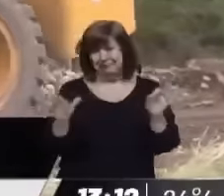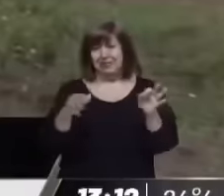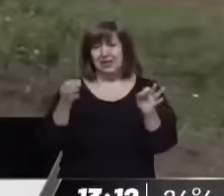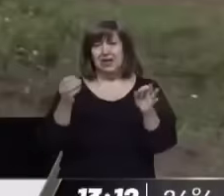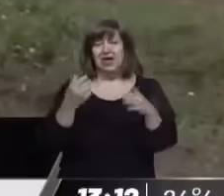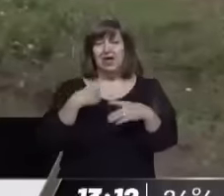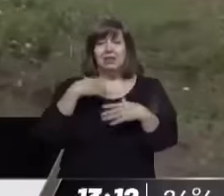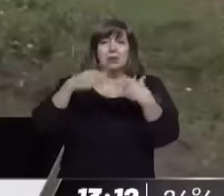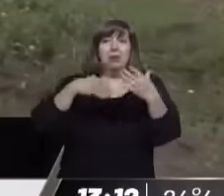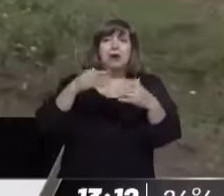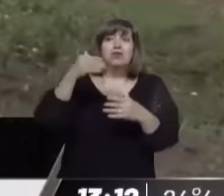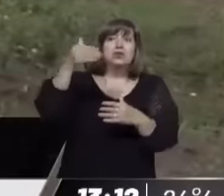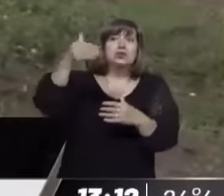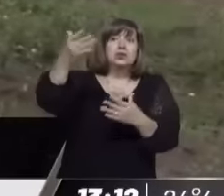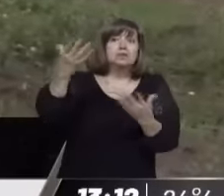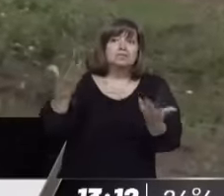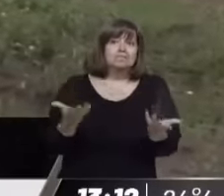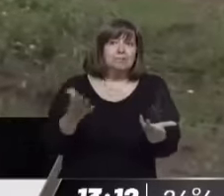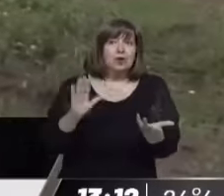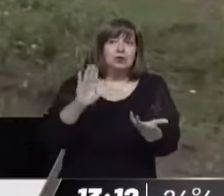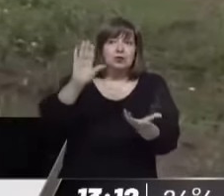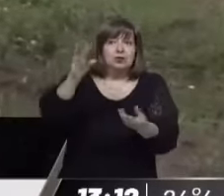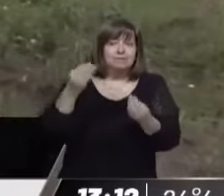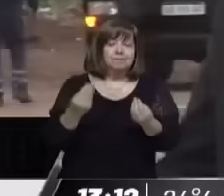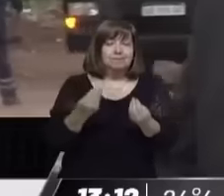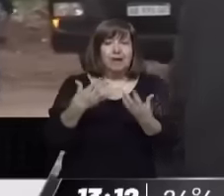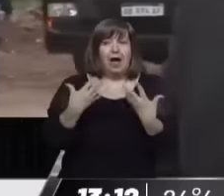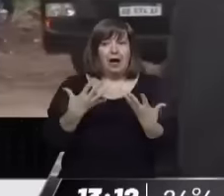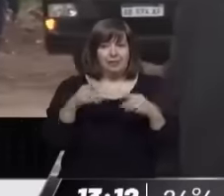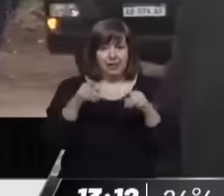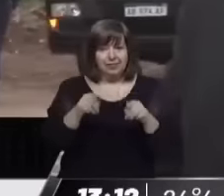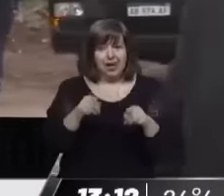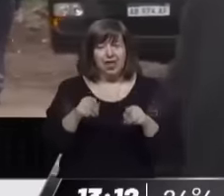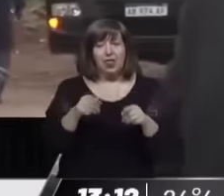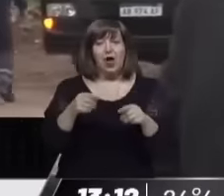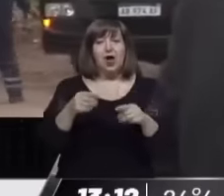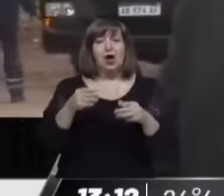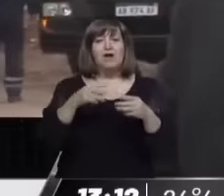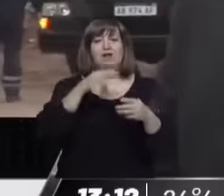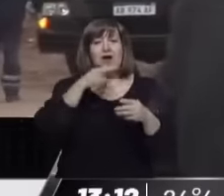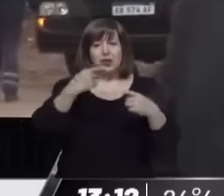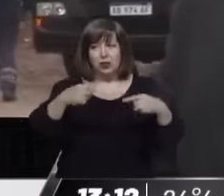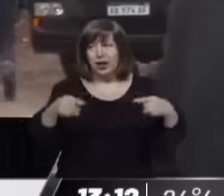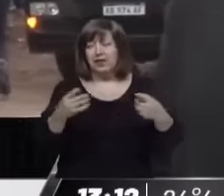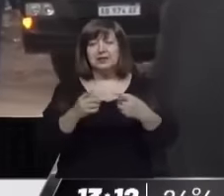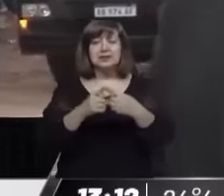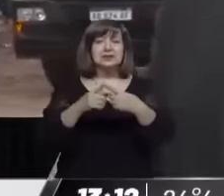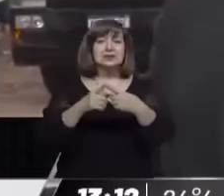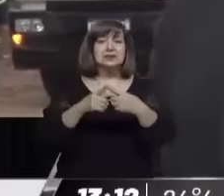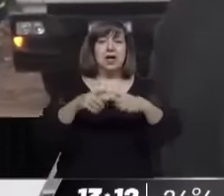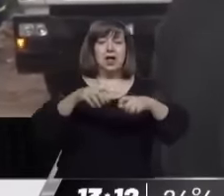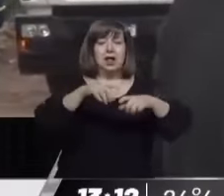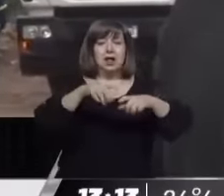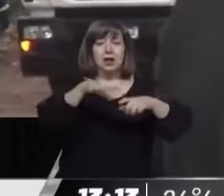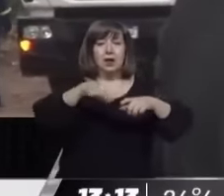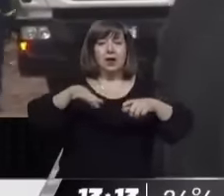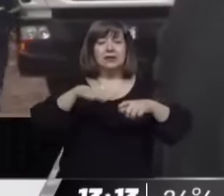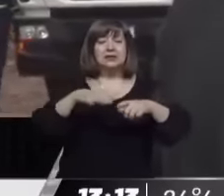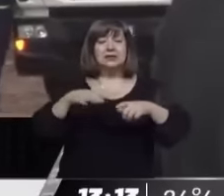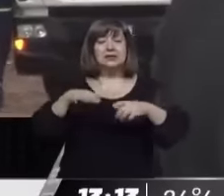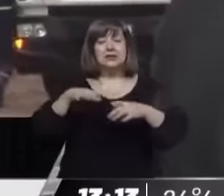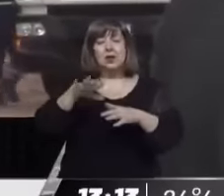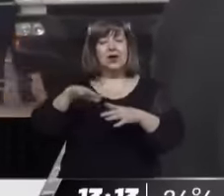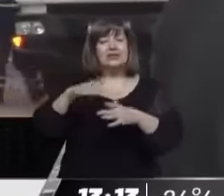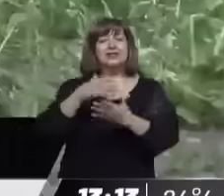haber producciones a futuro que lamentablemente se van a ver afectadas, y lo que es hortalizas en la zona del Cinturón Verde, de Santa